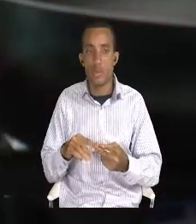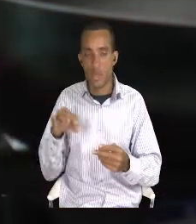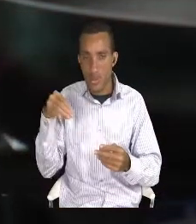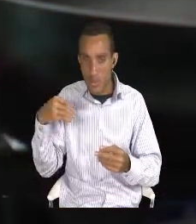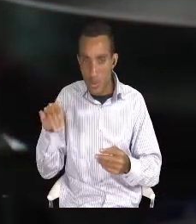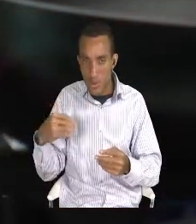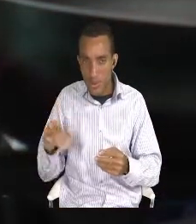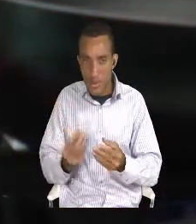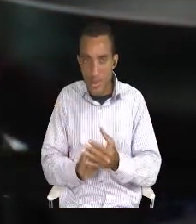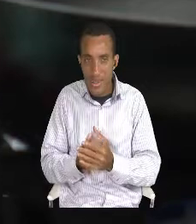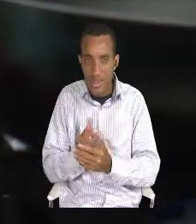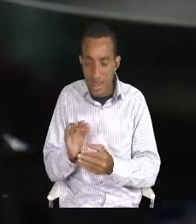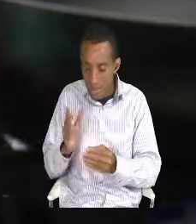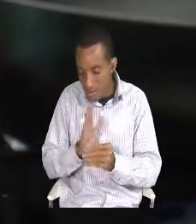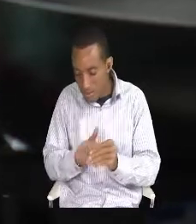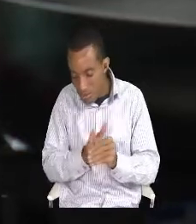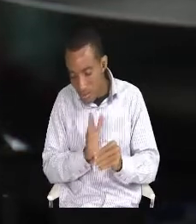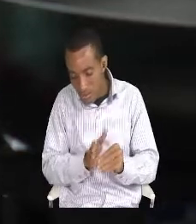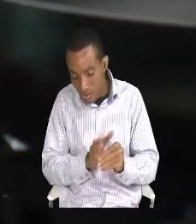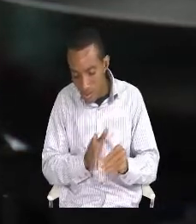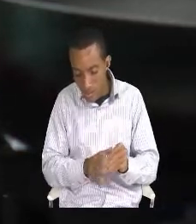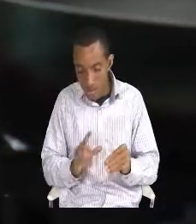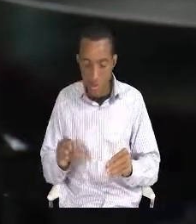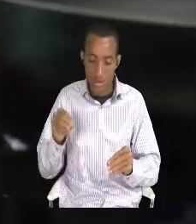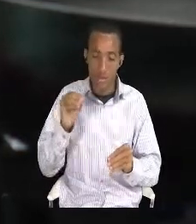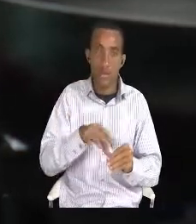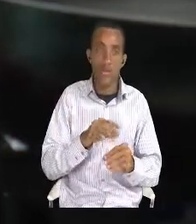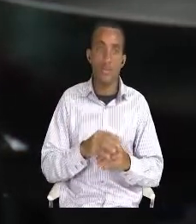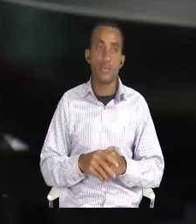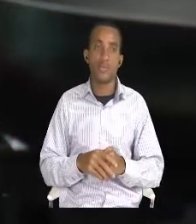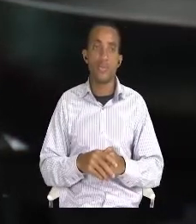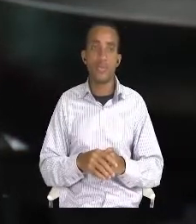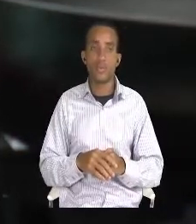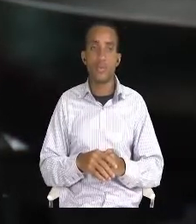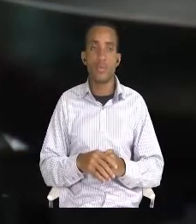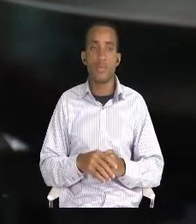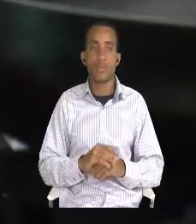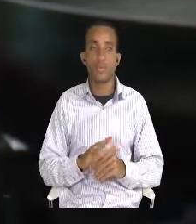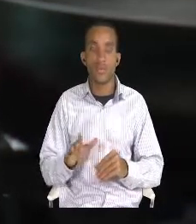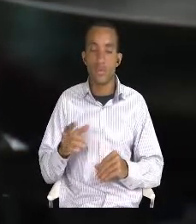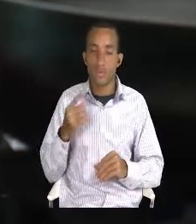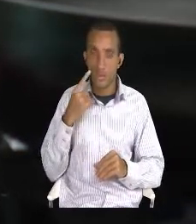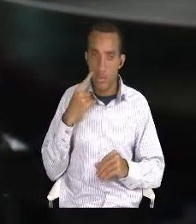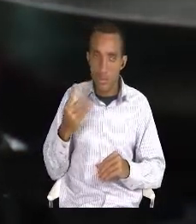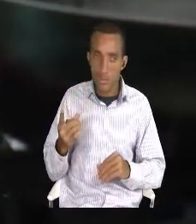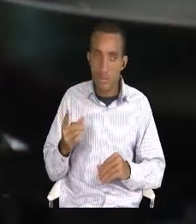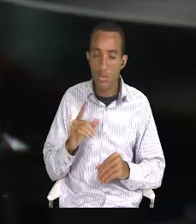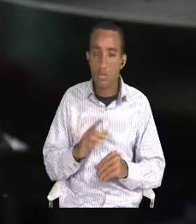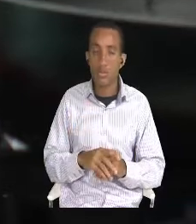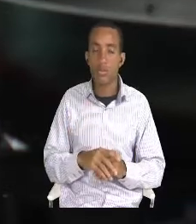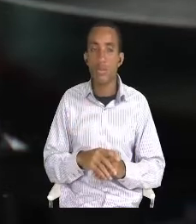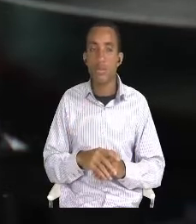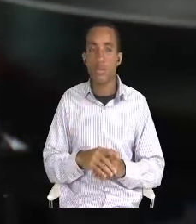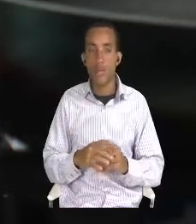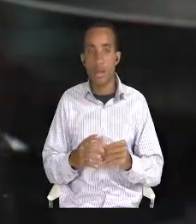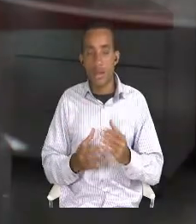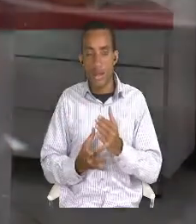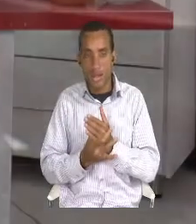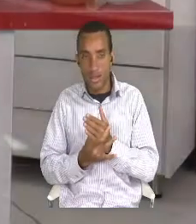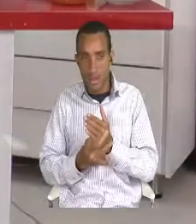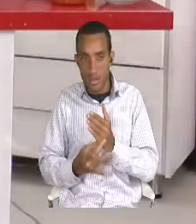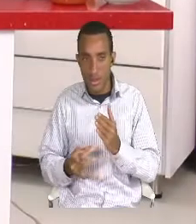nos aporta un toque de sal. Okay. Acá voy a adicionar un poquito de aceite. ¡Ay, hijo de madre!